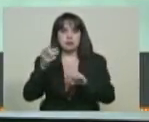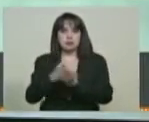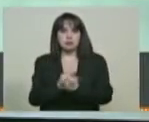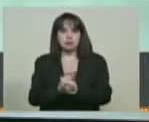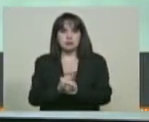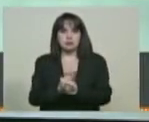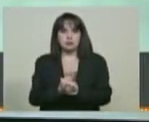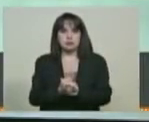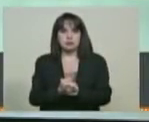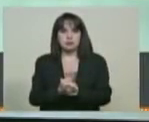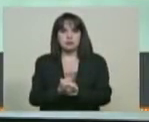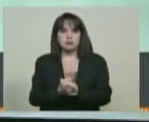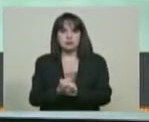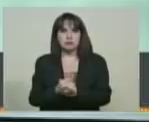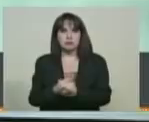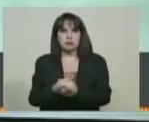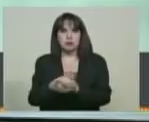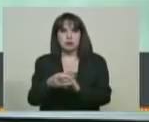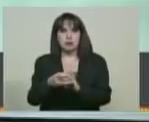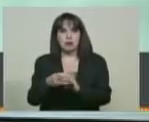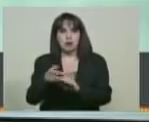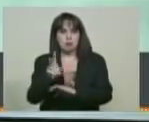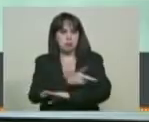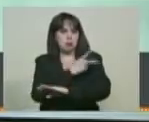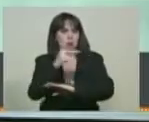poetas, escritores, declamadores,